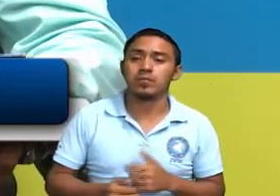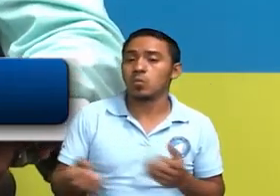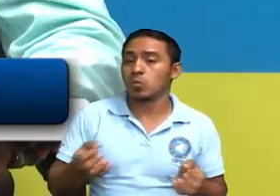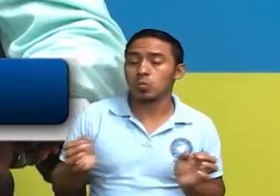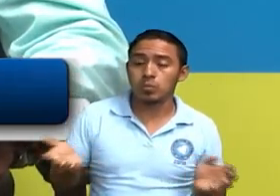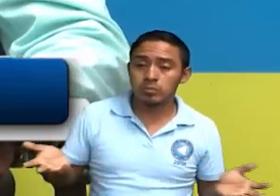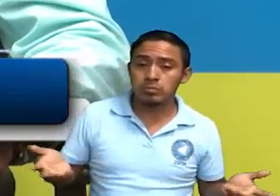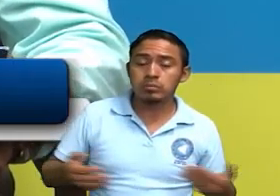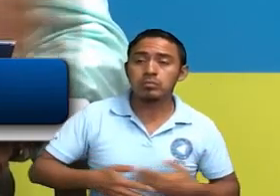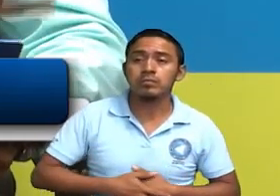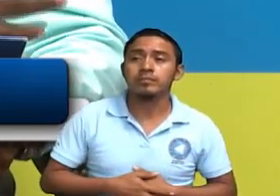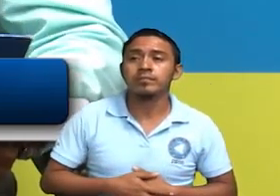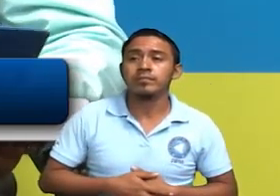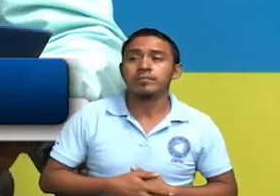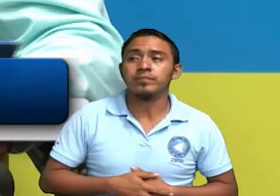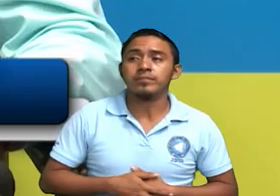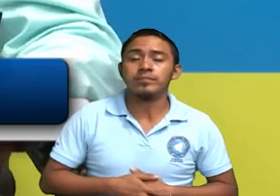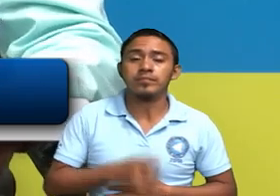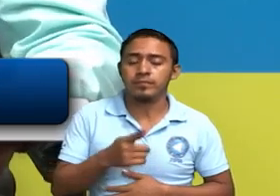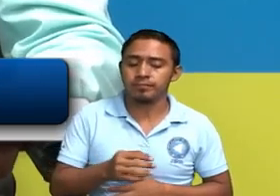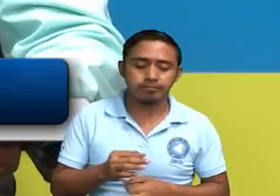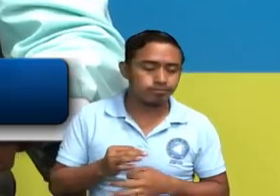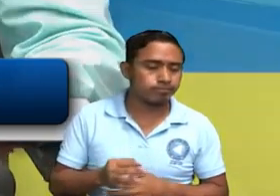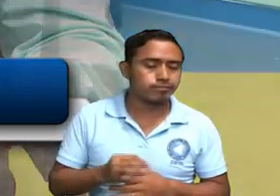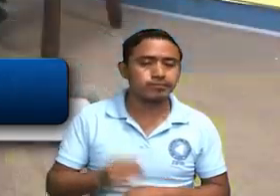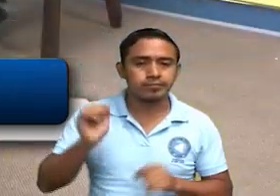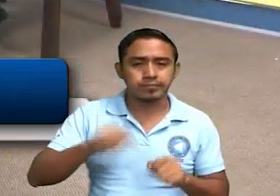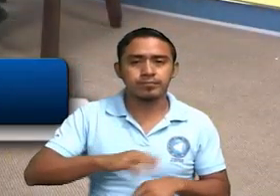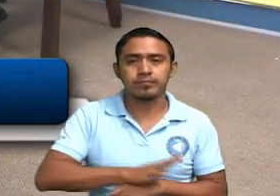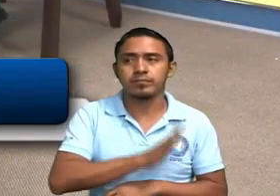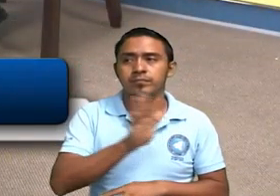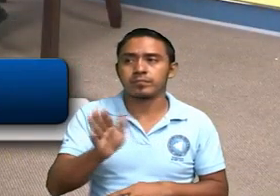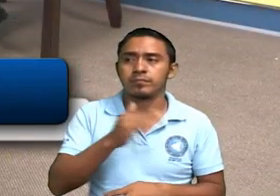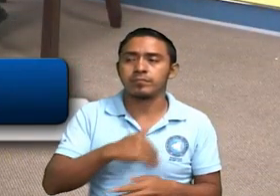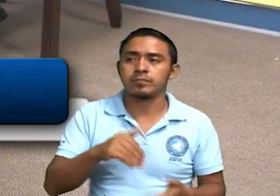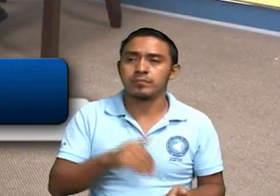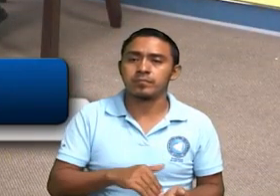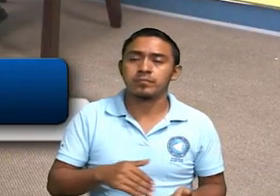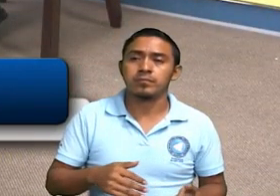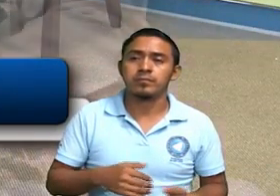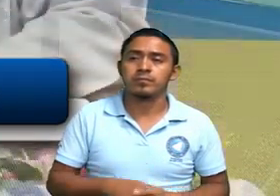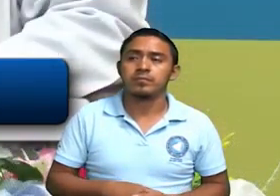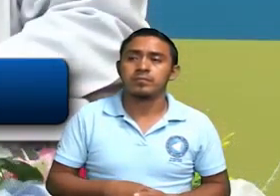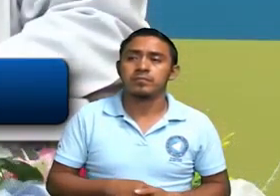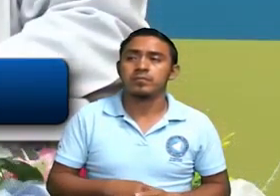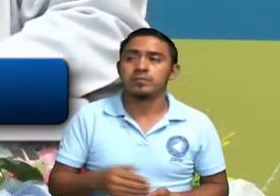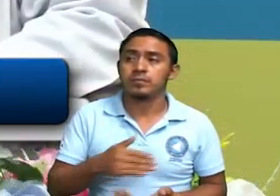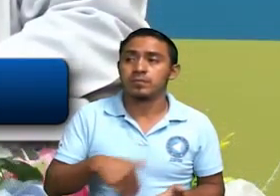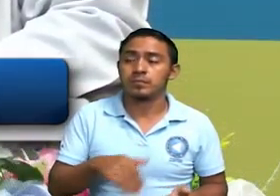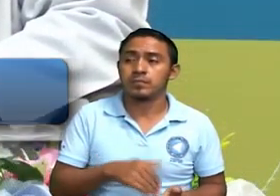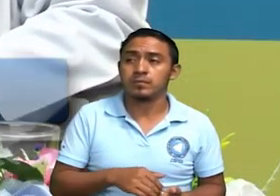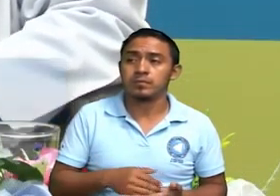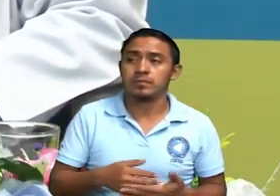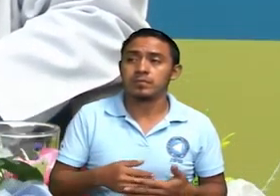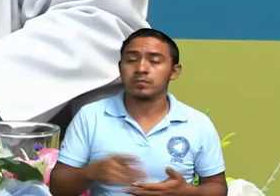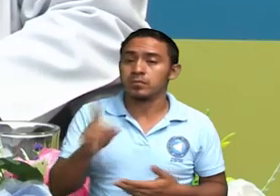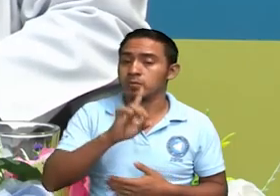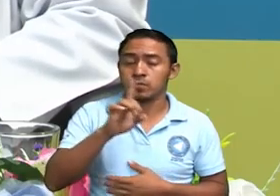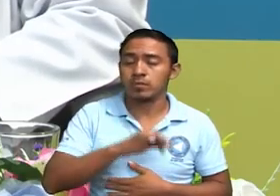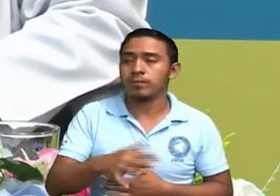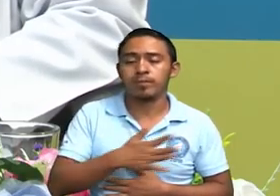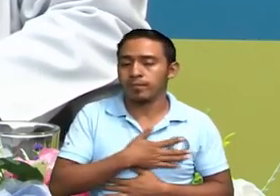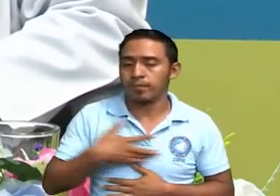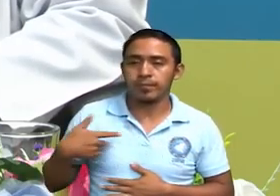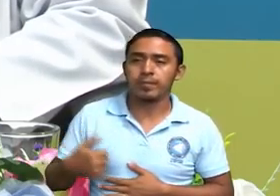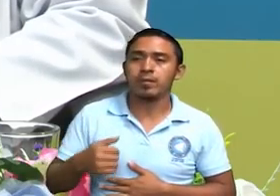nivel de sordera tiene? Perfectamente puede acudir a nuestro centro. ¿Verdad? Centro de salud. Al centro de referencia, no, de